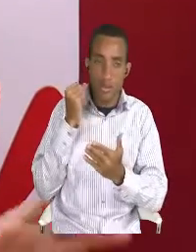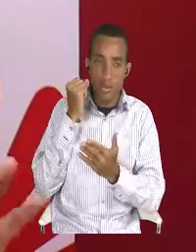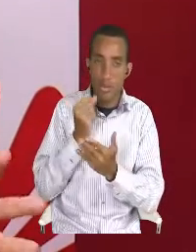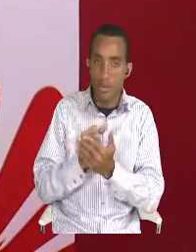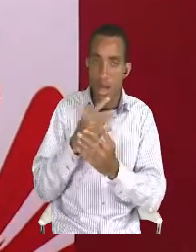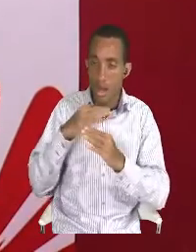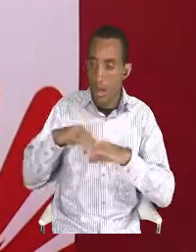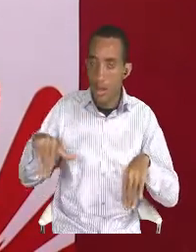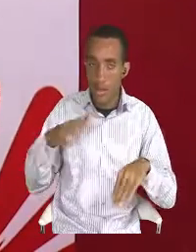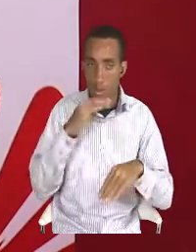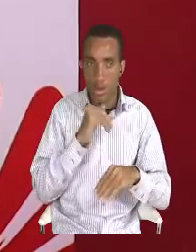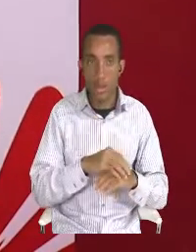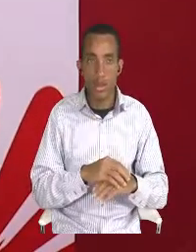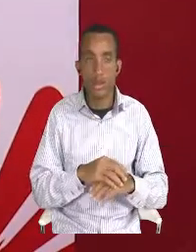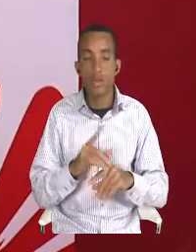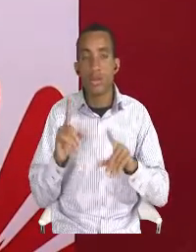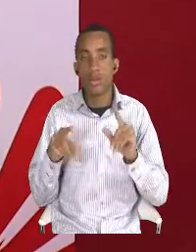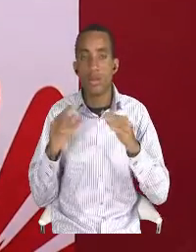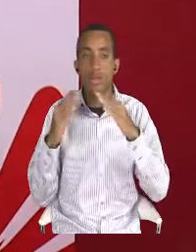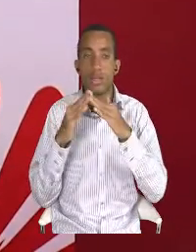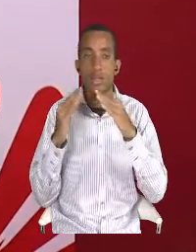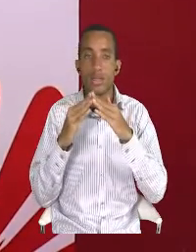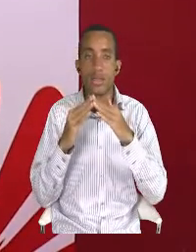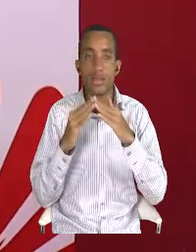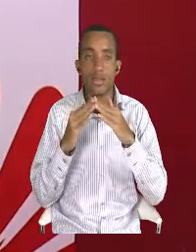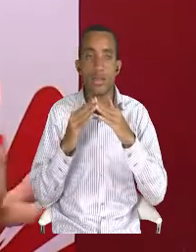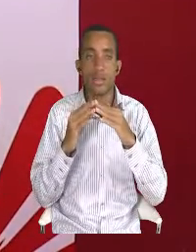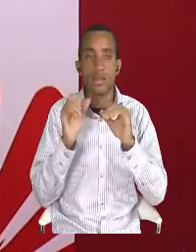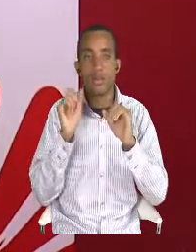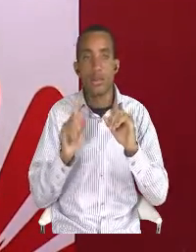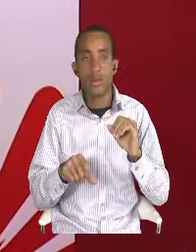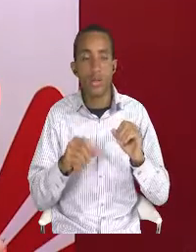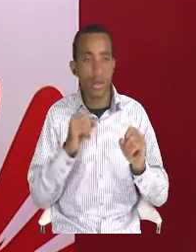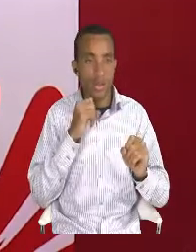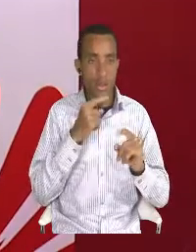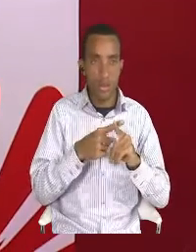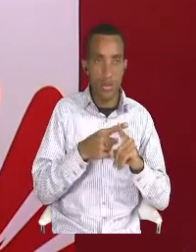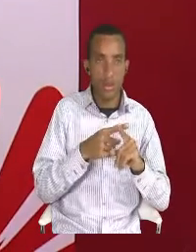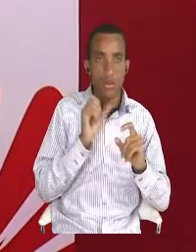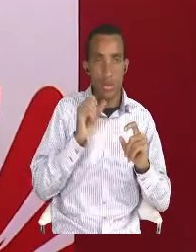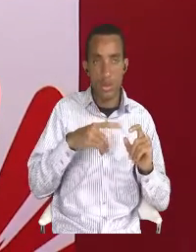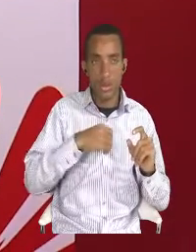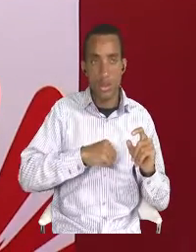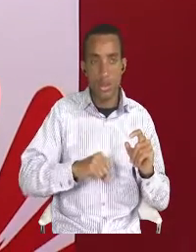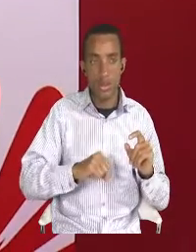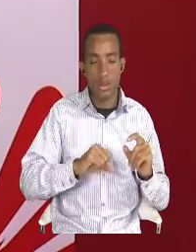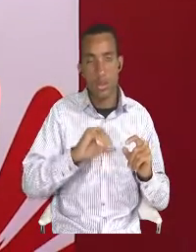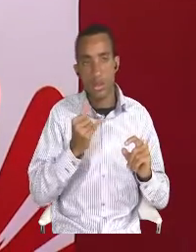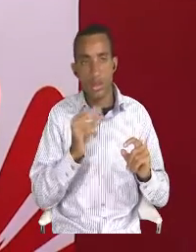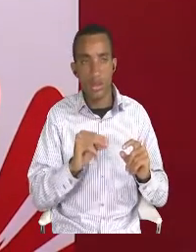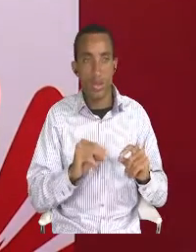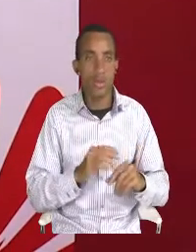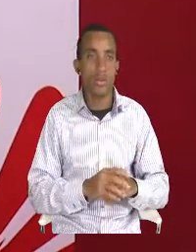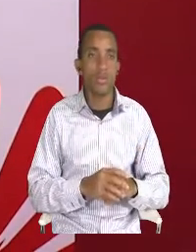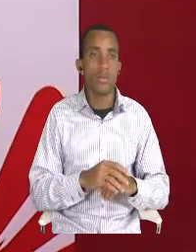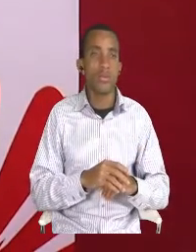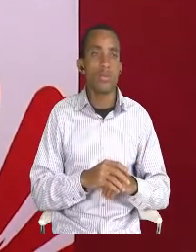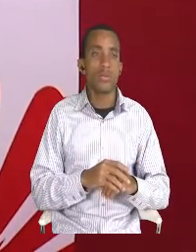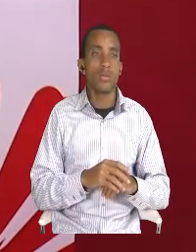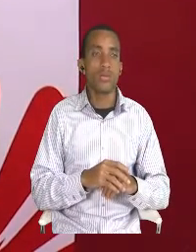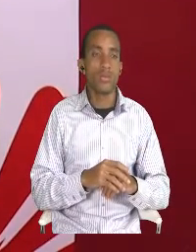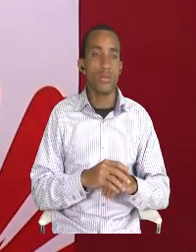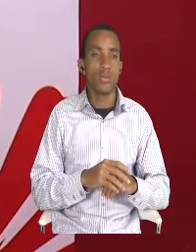conyugal. Ellos ahora adquirieron una casa y ella quiere saber si la ex esposa tiene derecho a la casa que ellos adquirieron en estos momentos